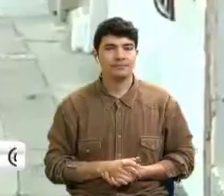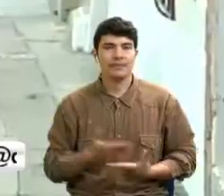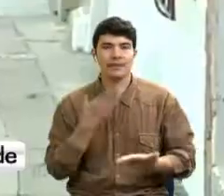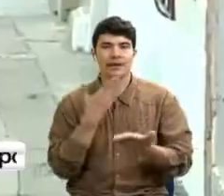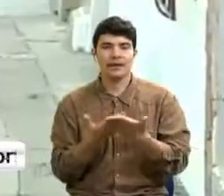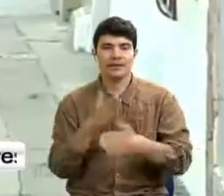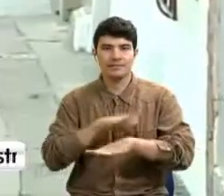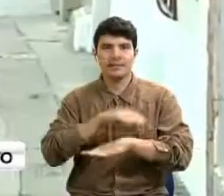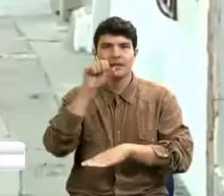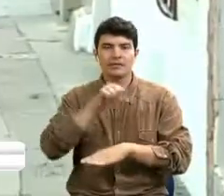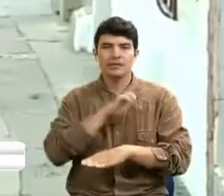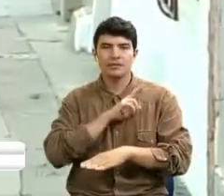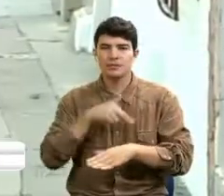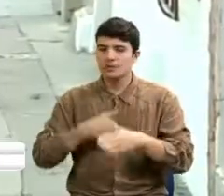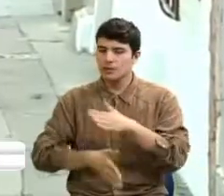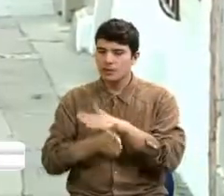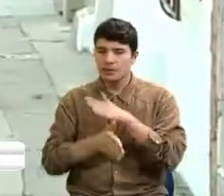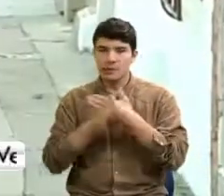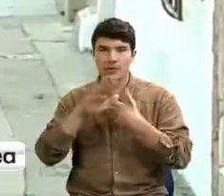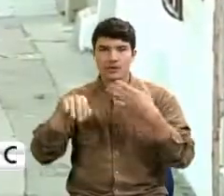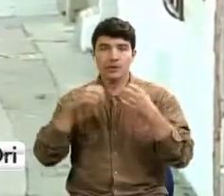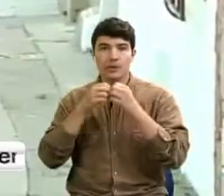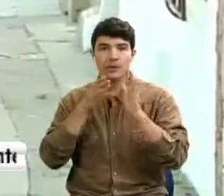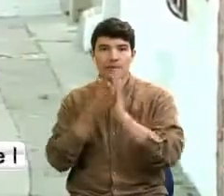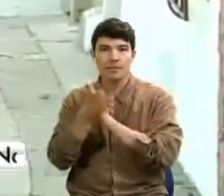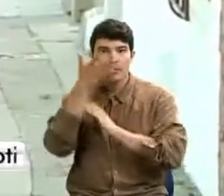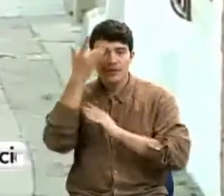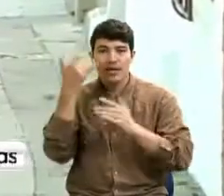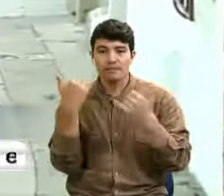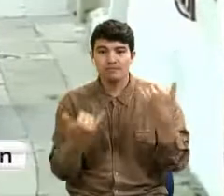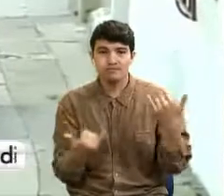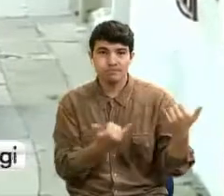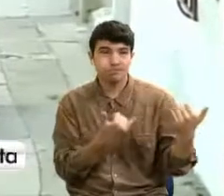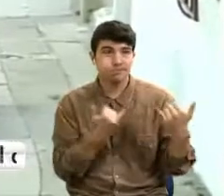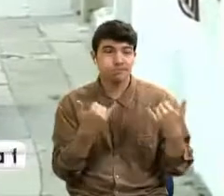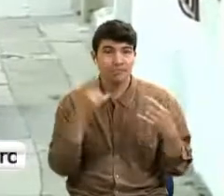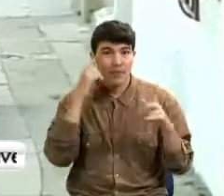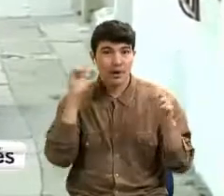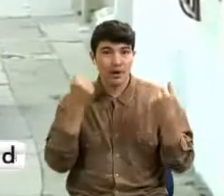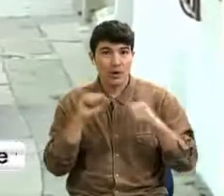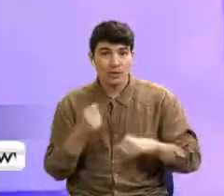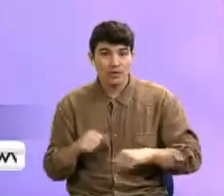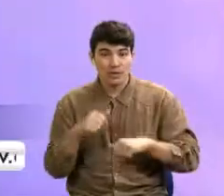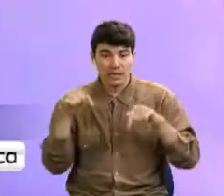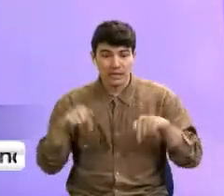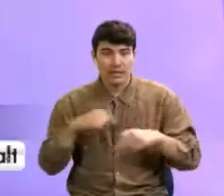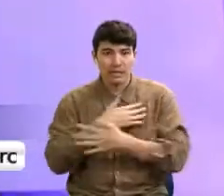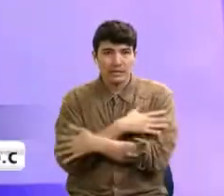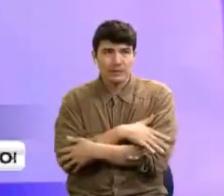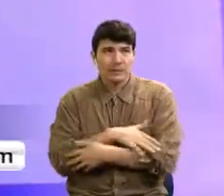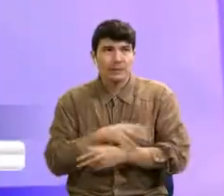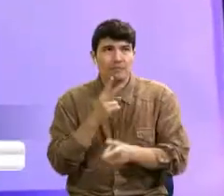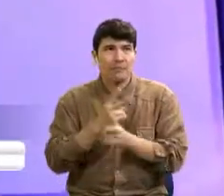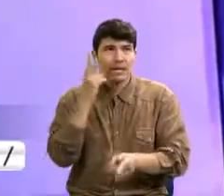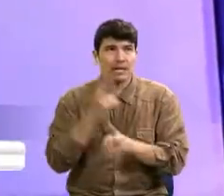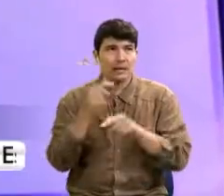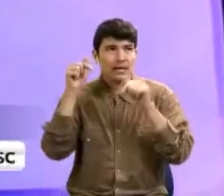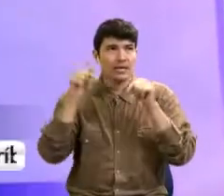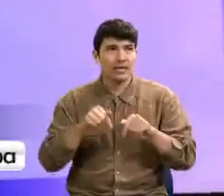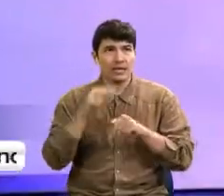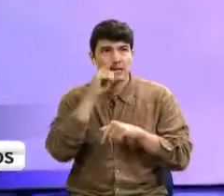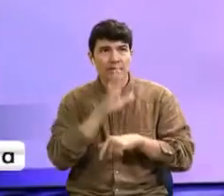Gracias, buenas tardes. Retornamos con esta información porque permanece la preocupación por los pamploneses ante este hecho de riesgo en la vía